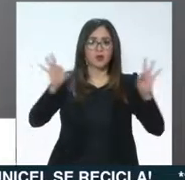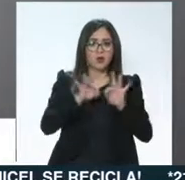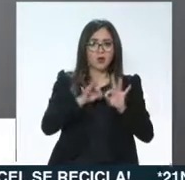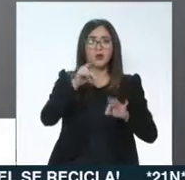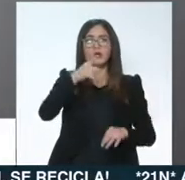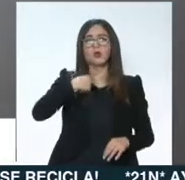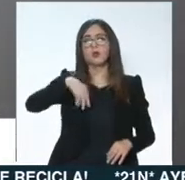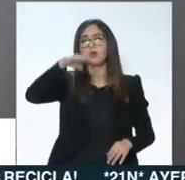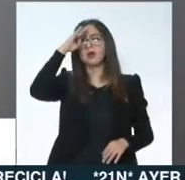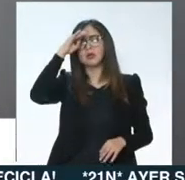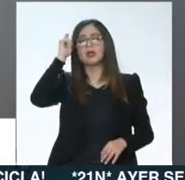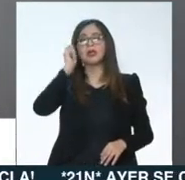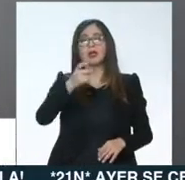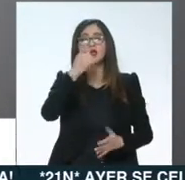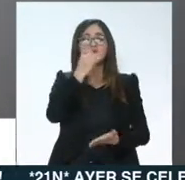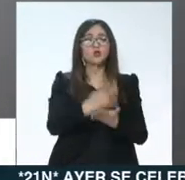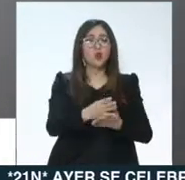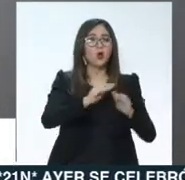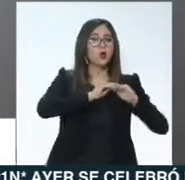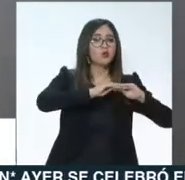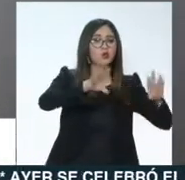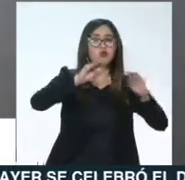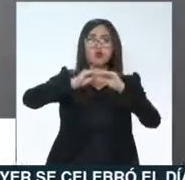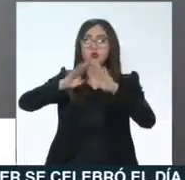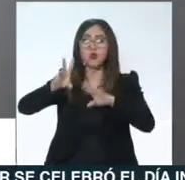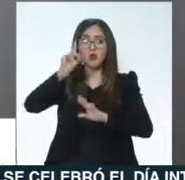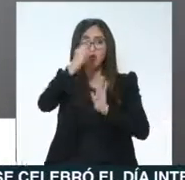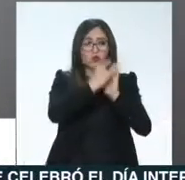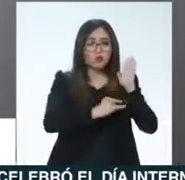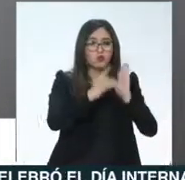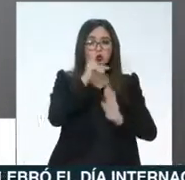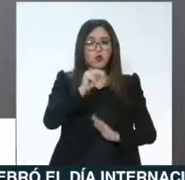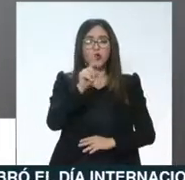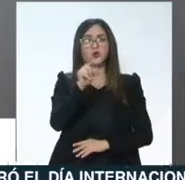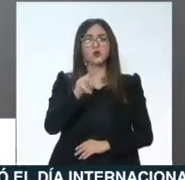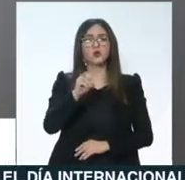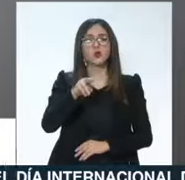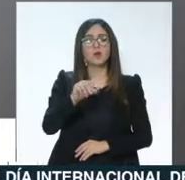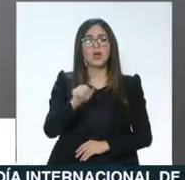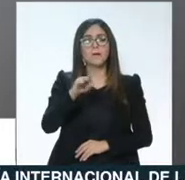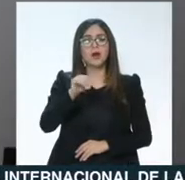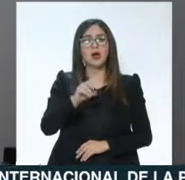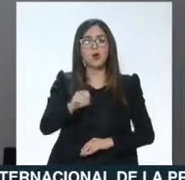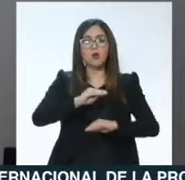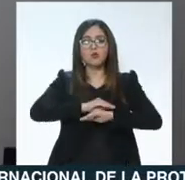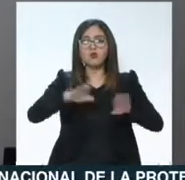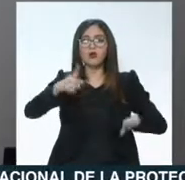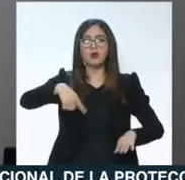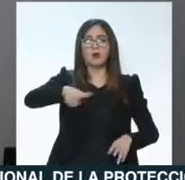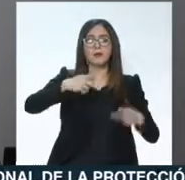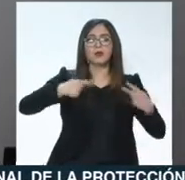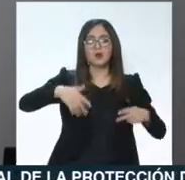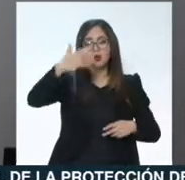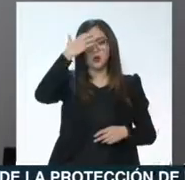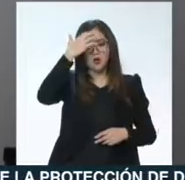nada más es la feria en sí, sino todo lo que Sonamaco detona como plataforma, que creo que sigue siendo muy atractivo.